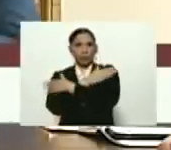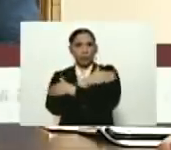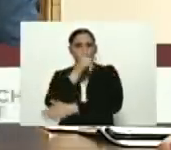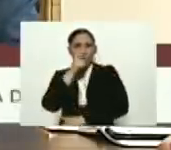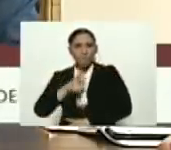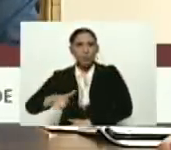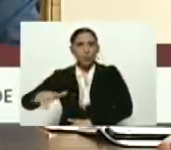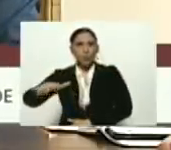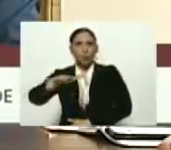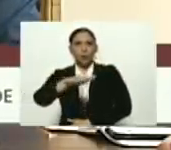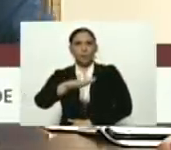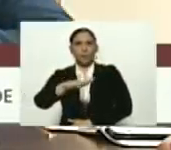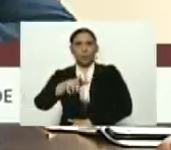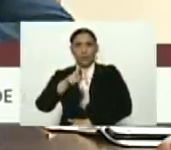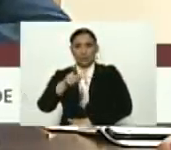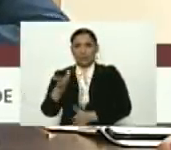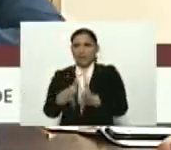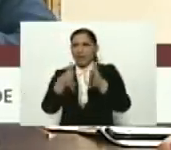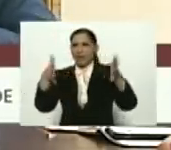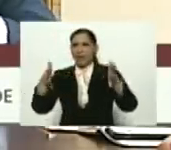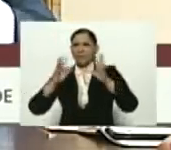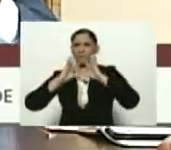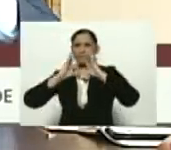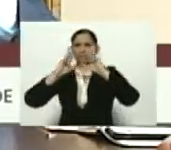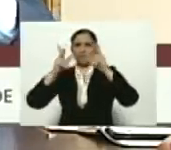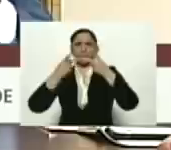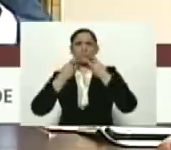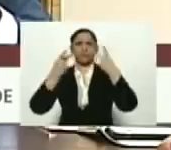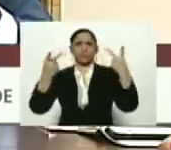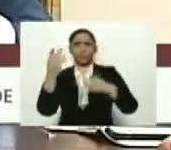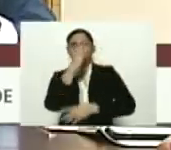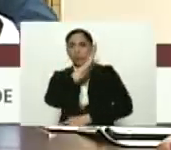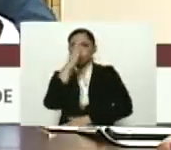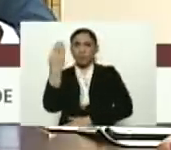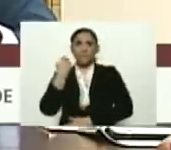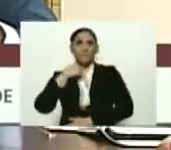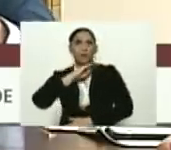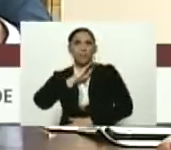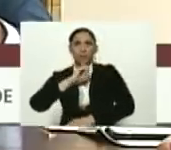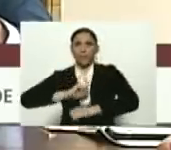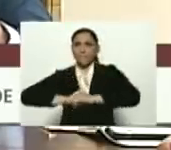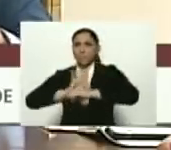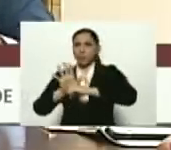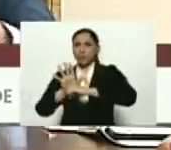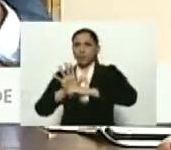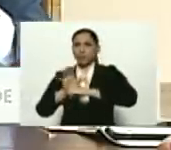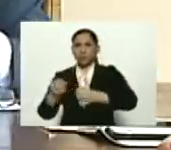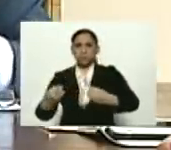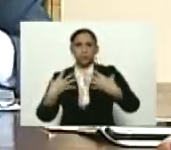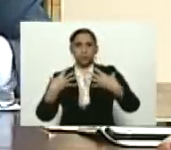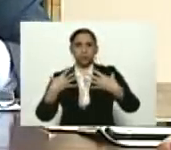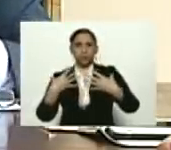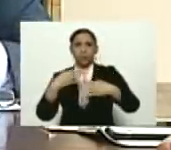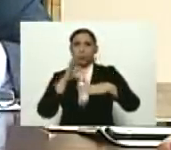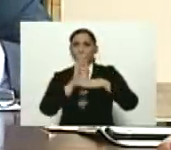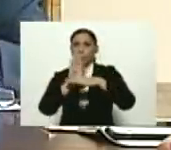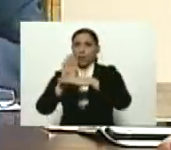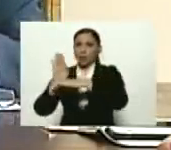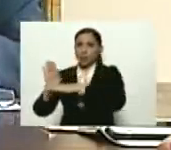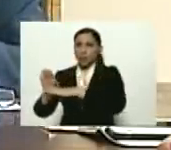pueblo por esa manifestación en medio de la pandemia, guardando las medidas